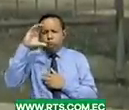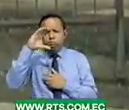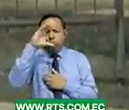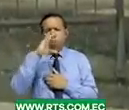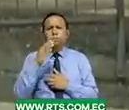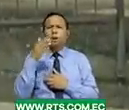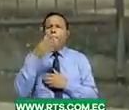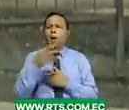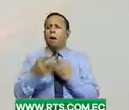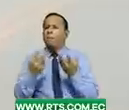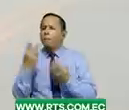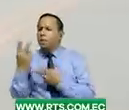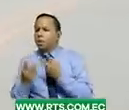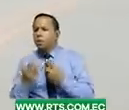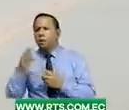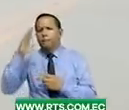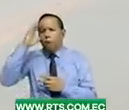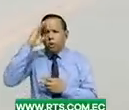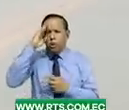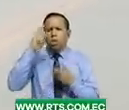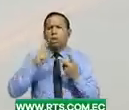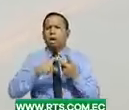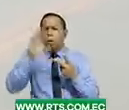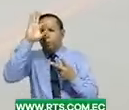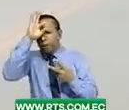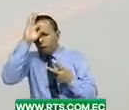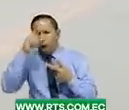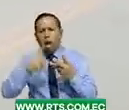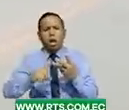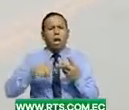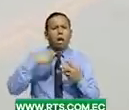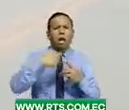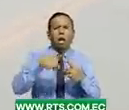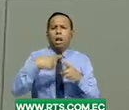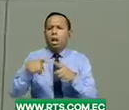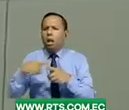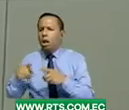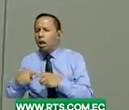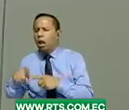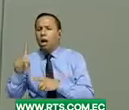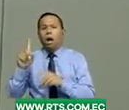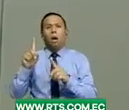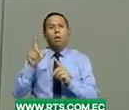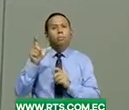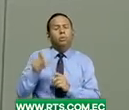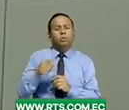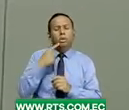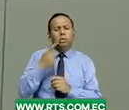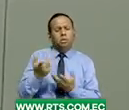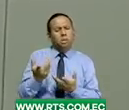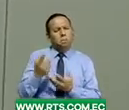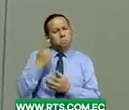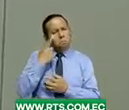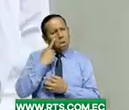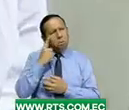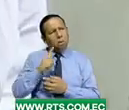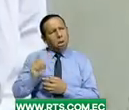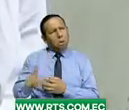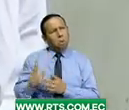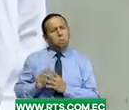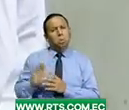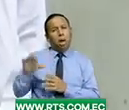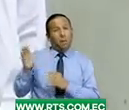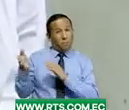visitando unidades policiales, hospitales, hasta que a uno de ellos se le ocurrió preguntar en la morgue, con